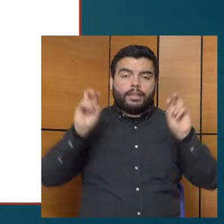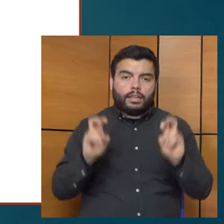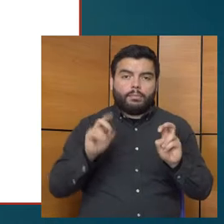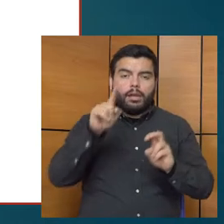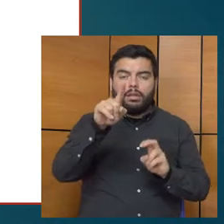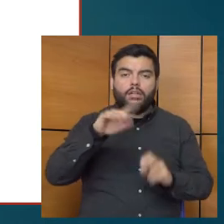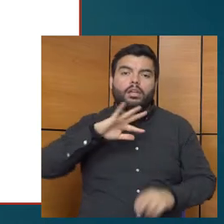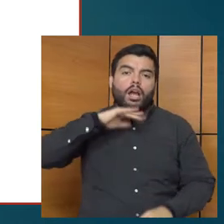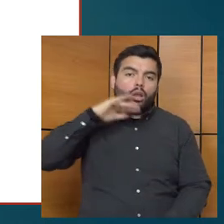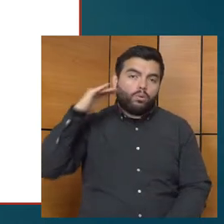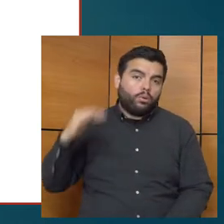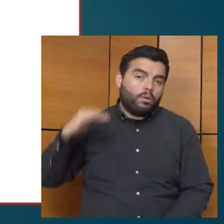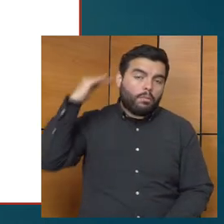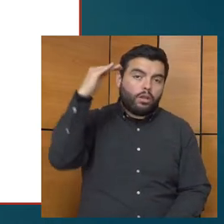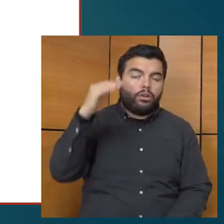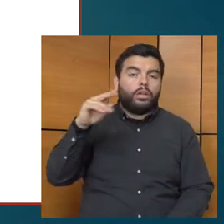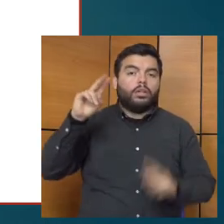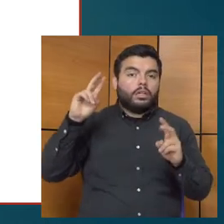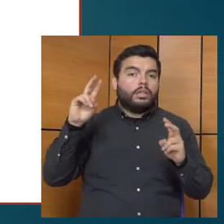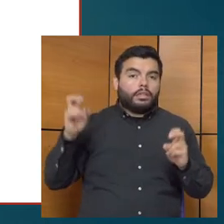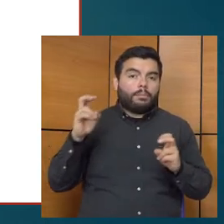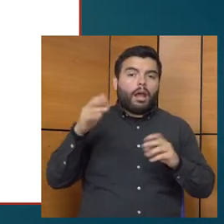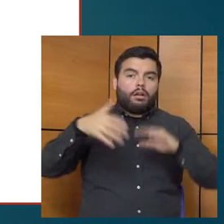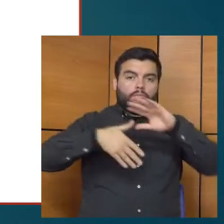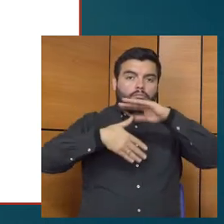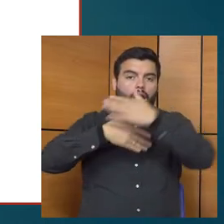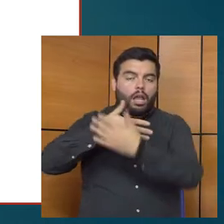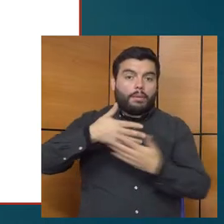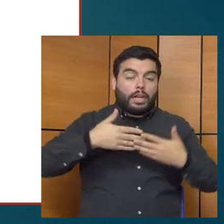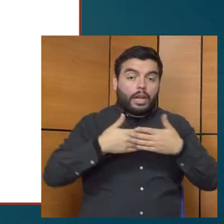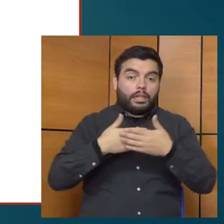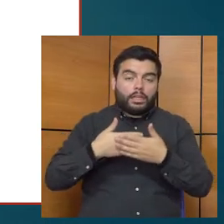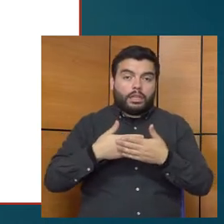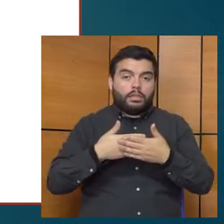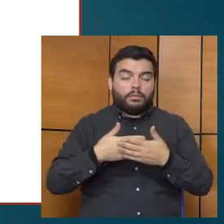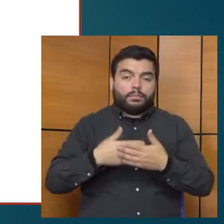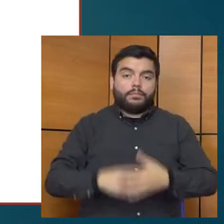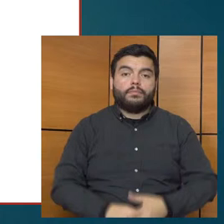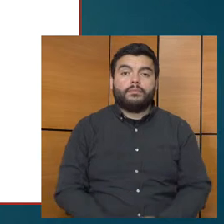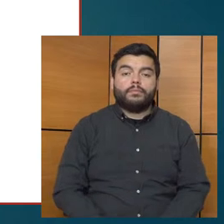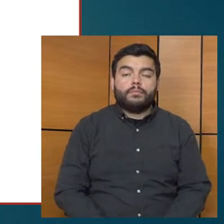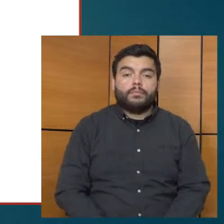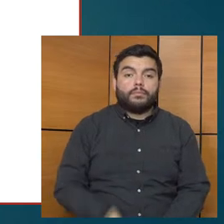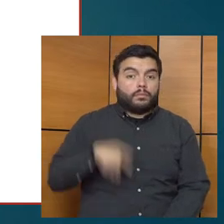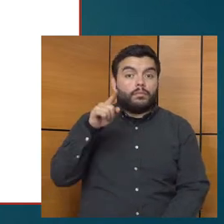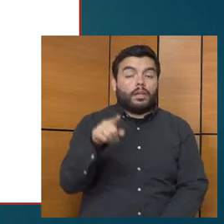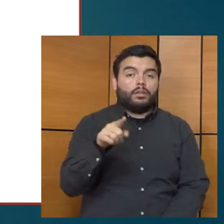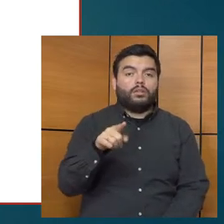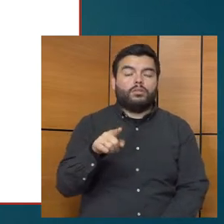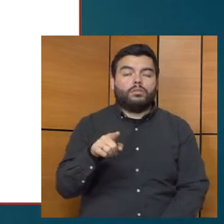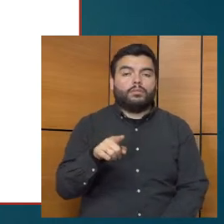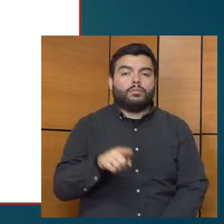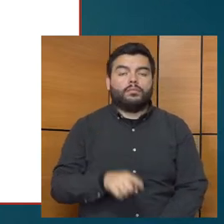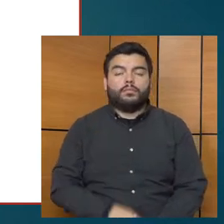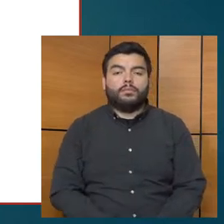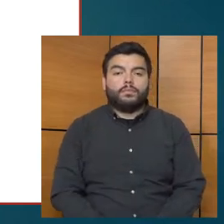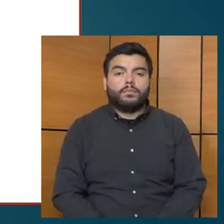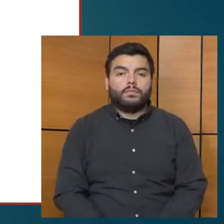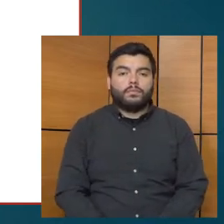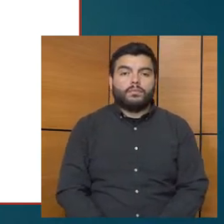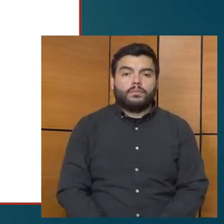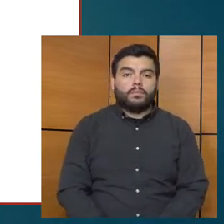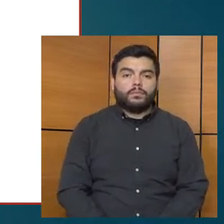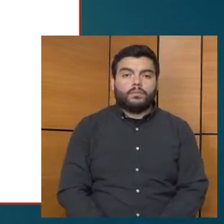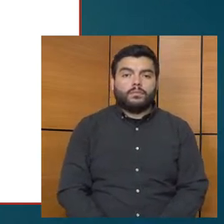este indicador con respecto a América Latina. Por tanto, en este caso, pues, o en este ámbito,